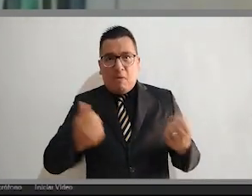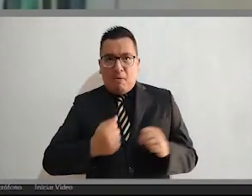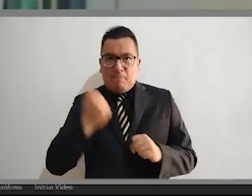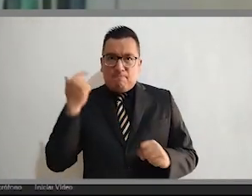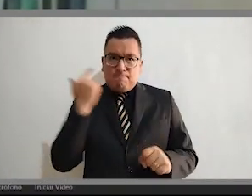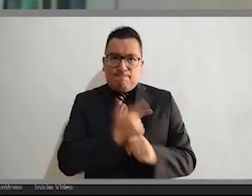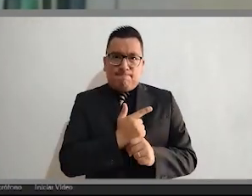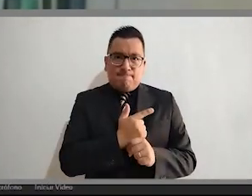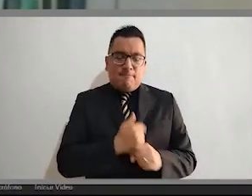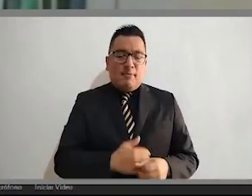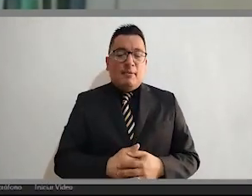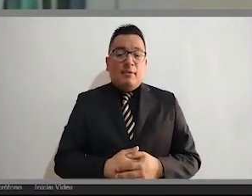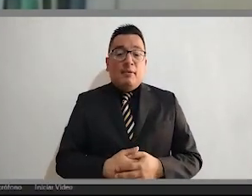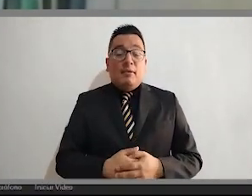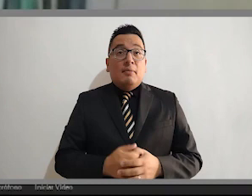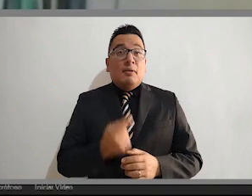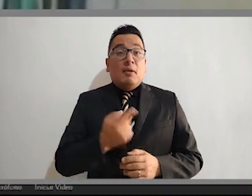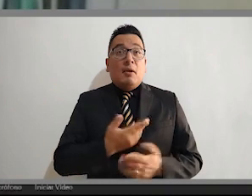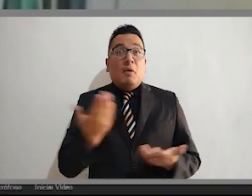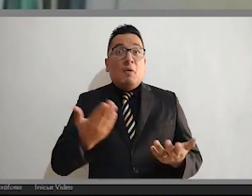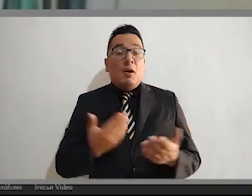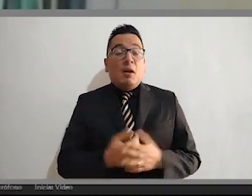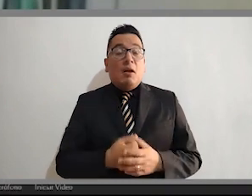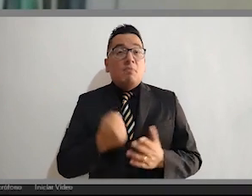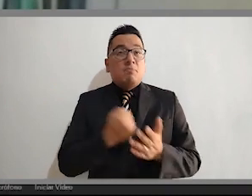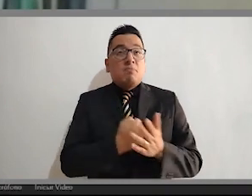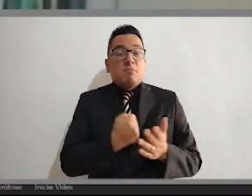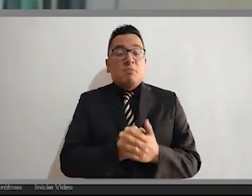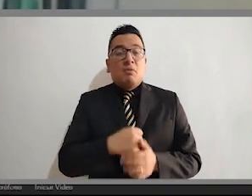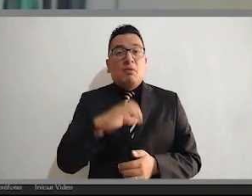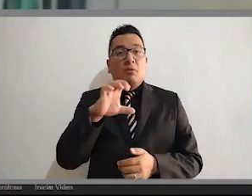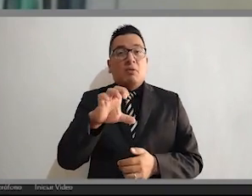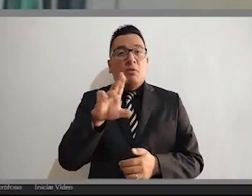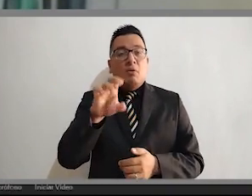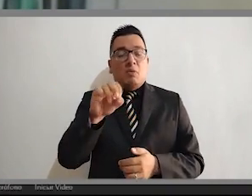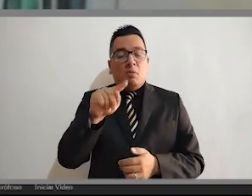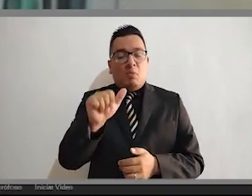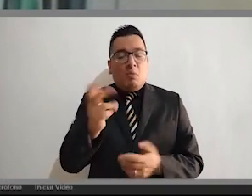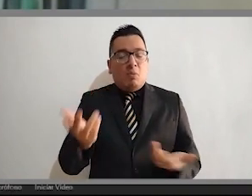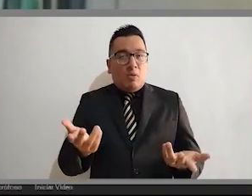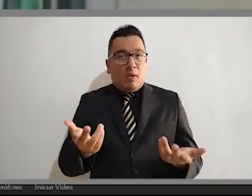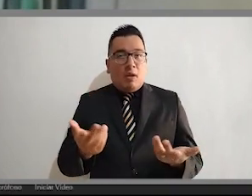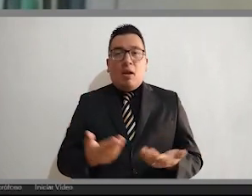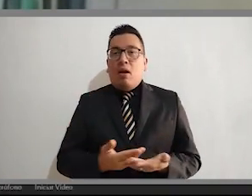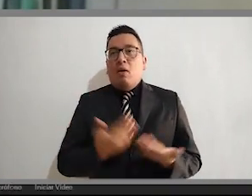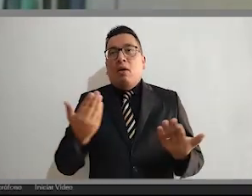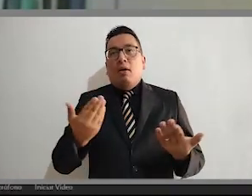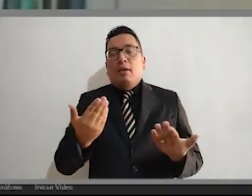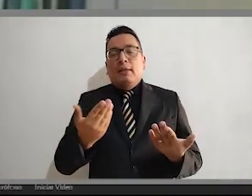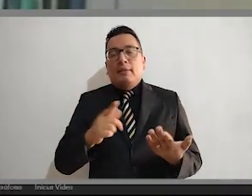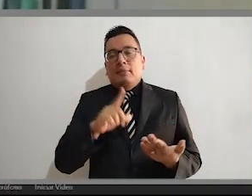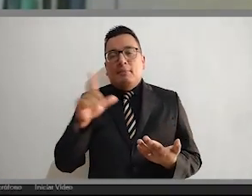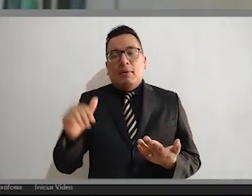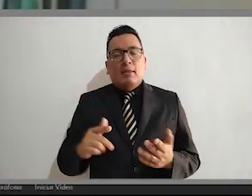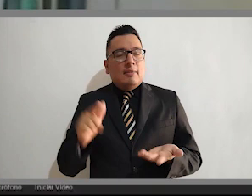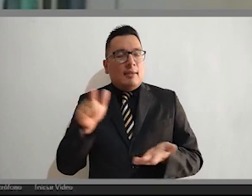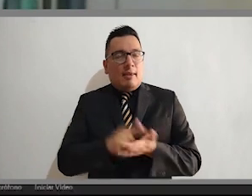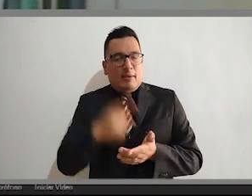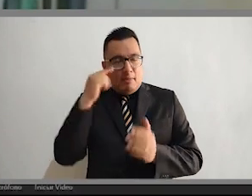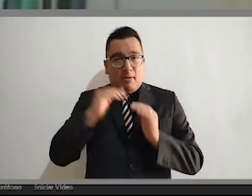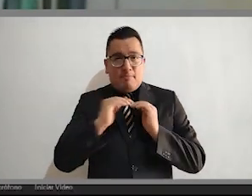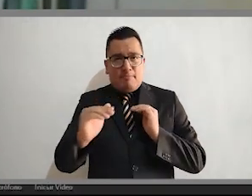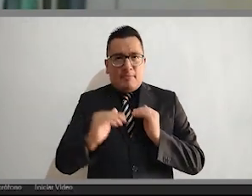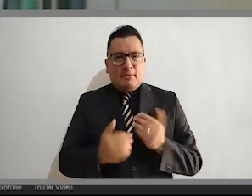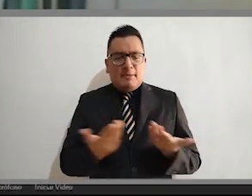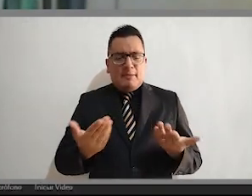visibilizarse más a partir de la obligación de las cuotas y más a partir de la obligación de la paridad. ¿Por qué? Porque